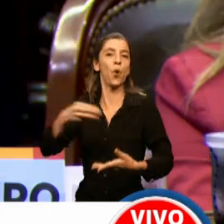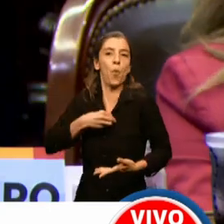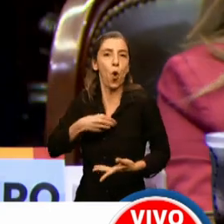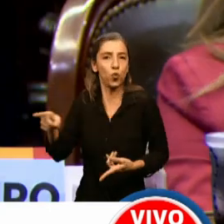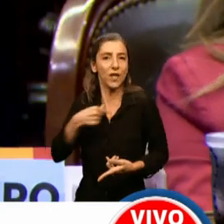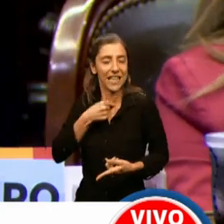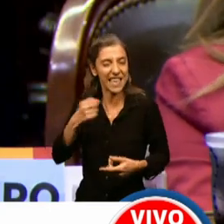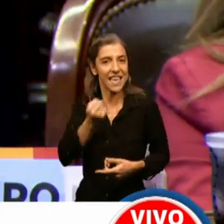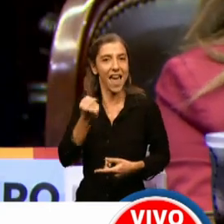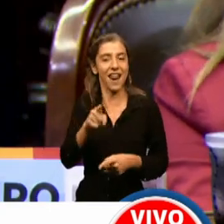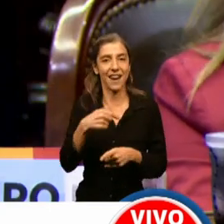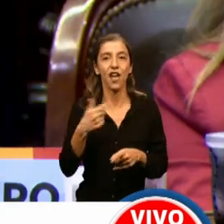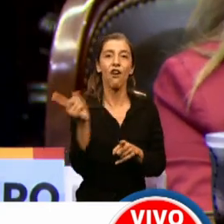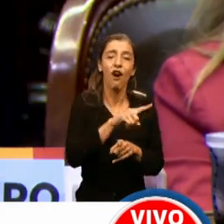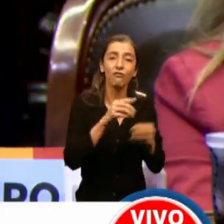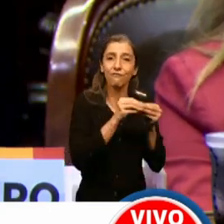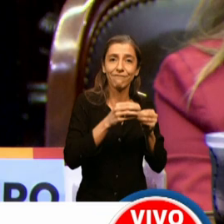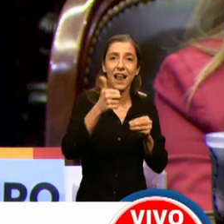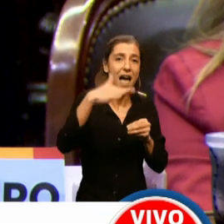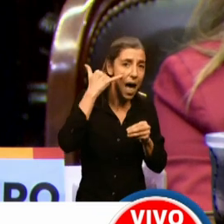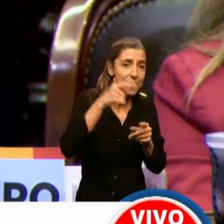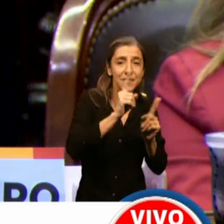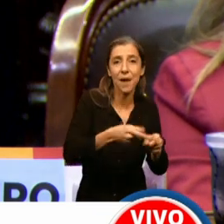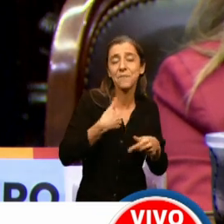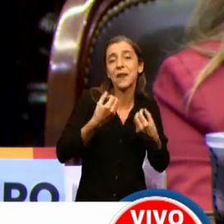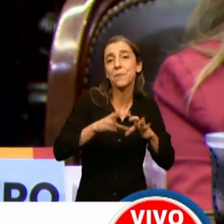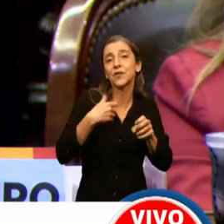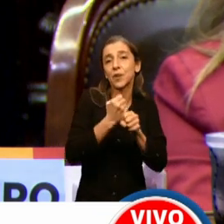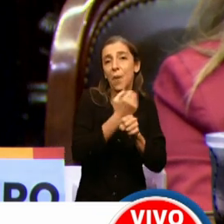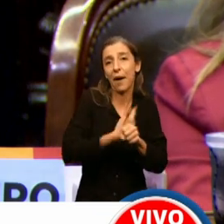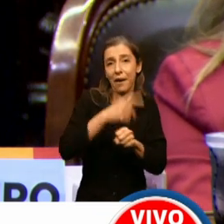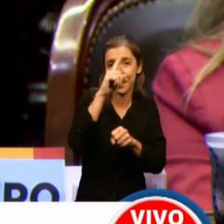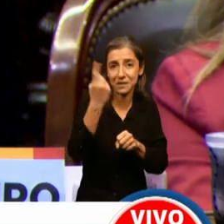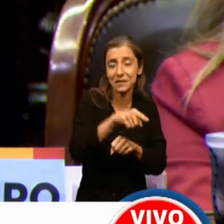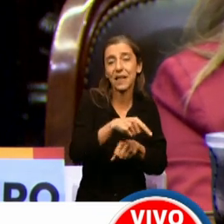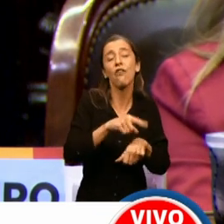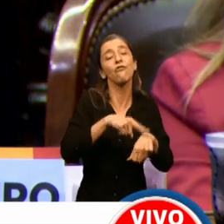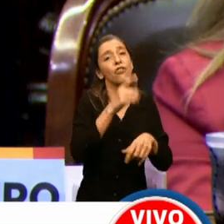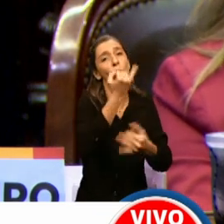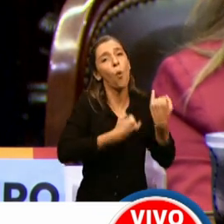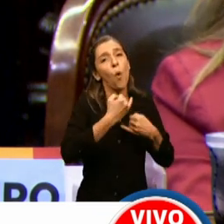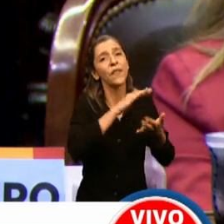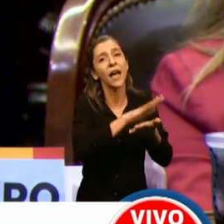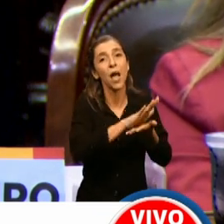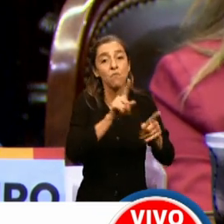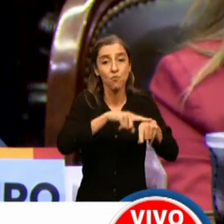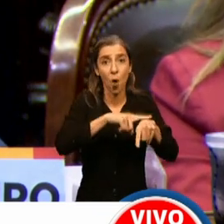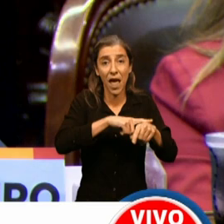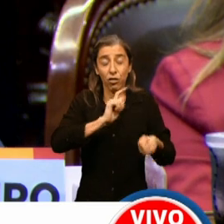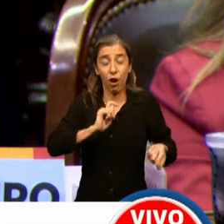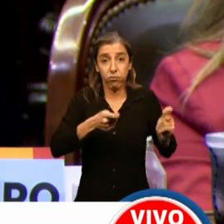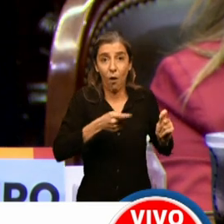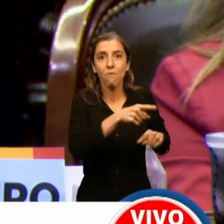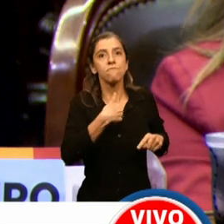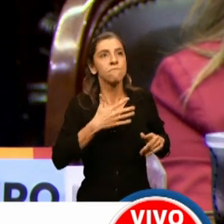compañera arnie que a través del cupo laboral empezó a trabajar en el estado nos contaba que después de su transición el momento más fuerte que había vivido en